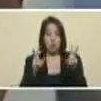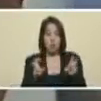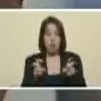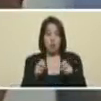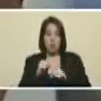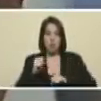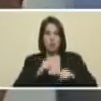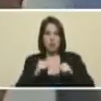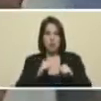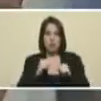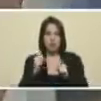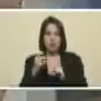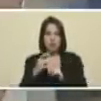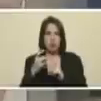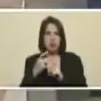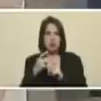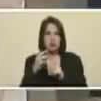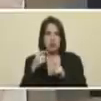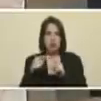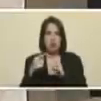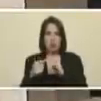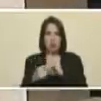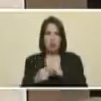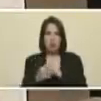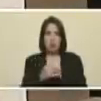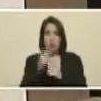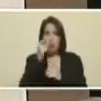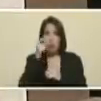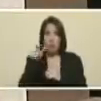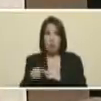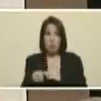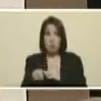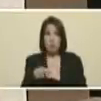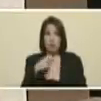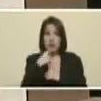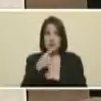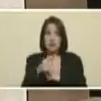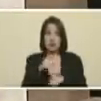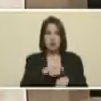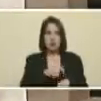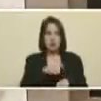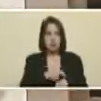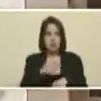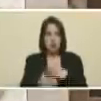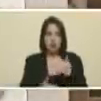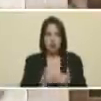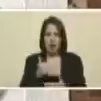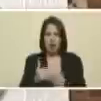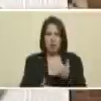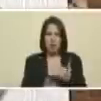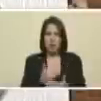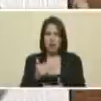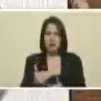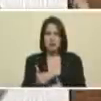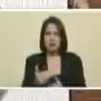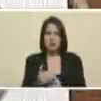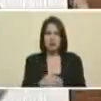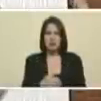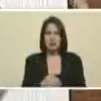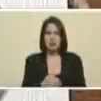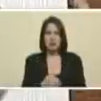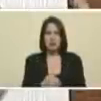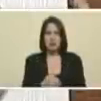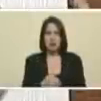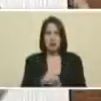sindical. Y Ali consideró en su momento, por los avances que la Causa R demostraba y